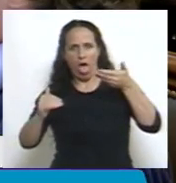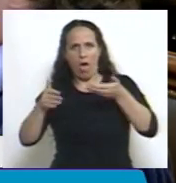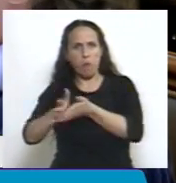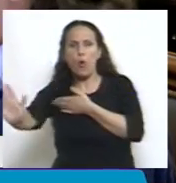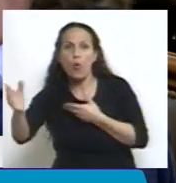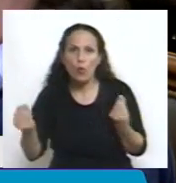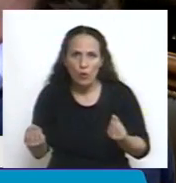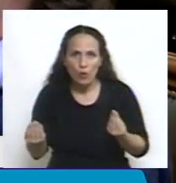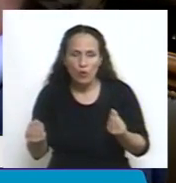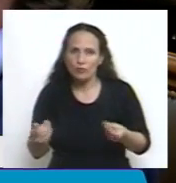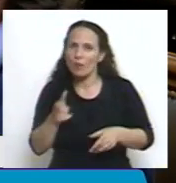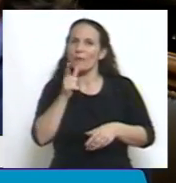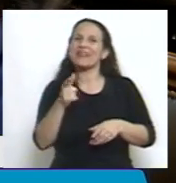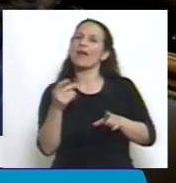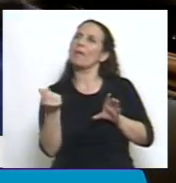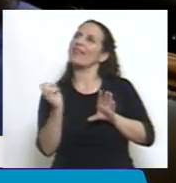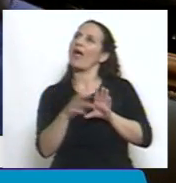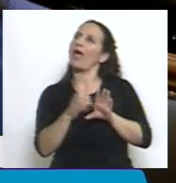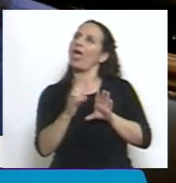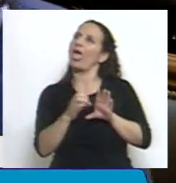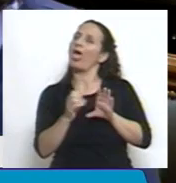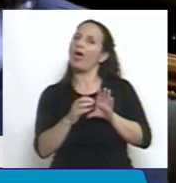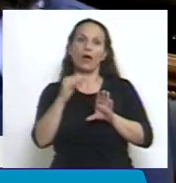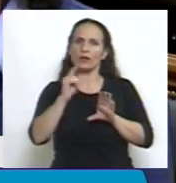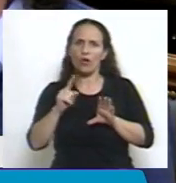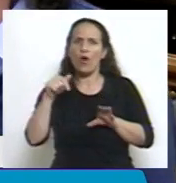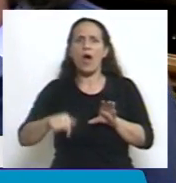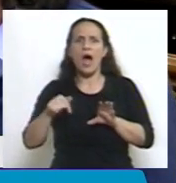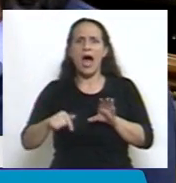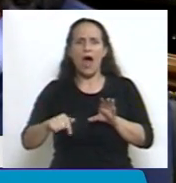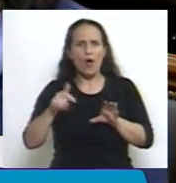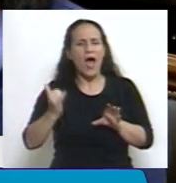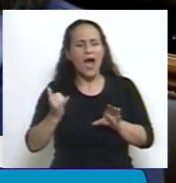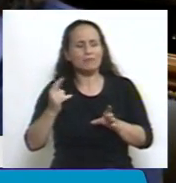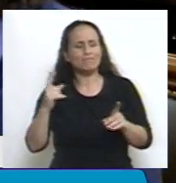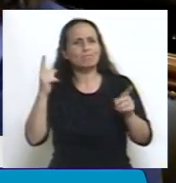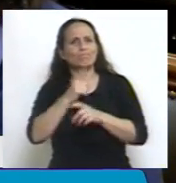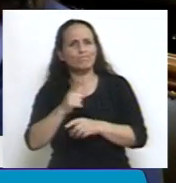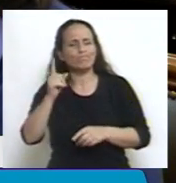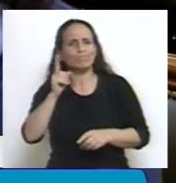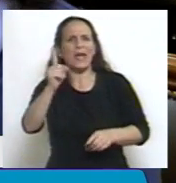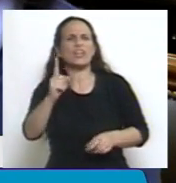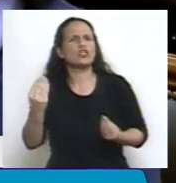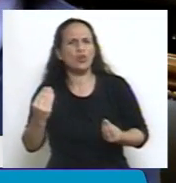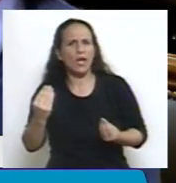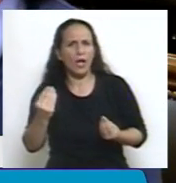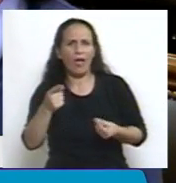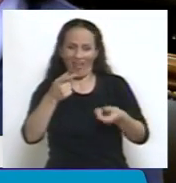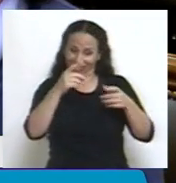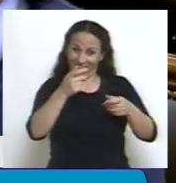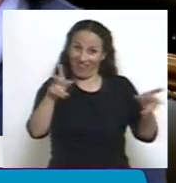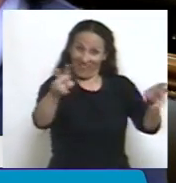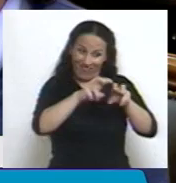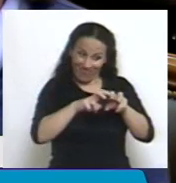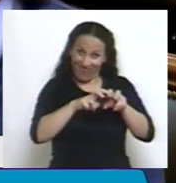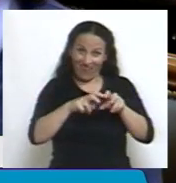estamos afinando un colchón, sino que está creciendo peligrosamente el déficit. ¿Por qué digo peligrosamente el déficit? Para